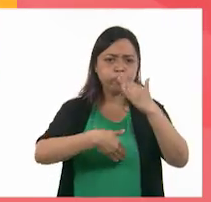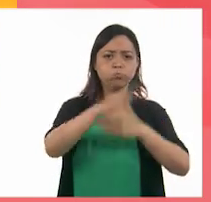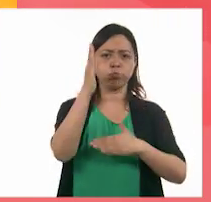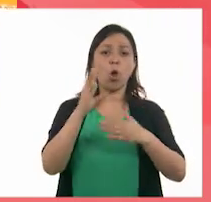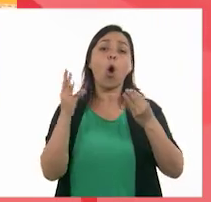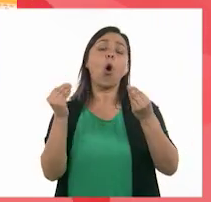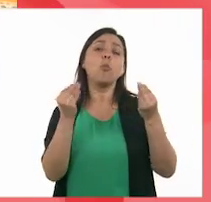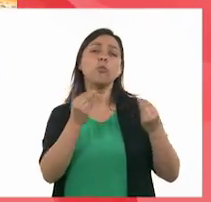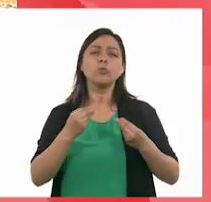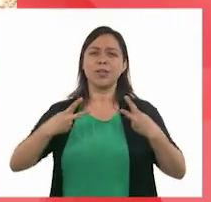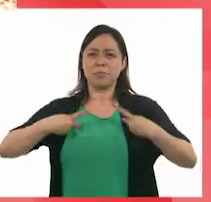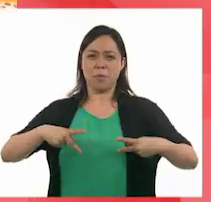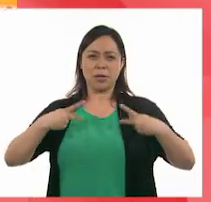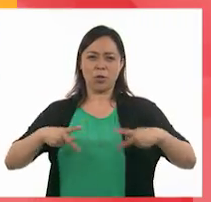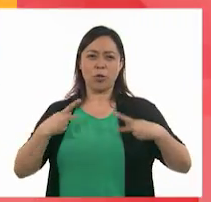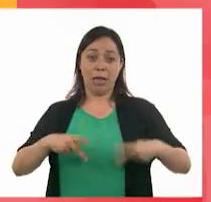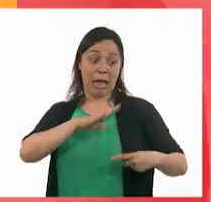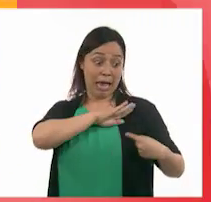español, también